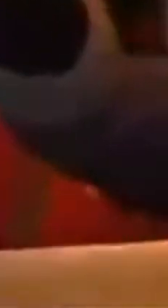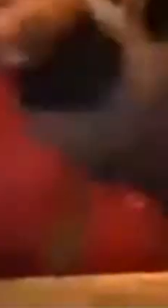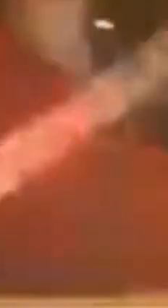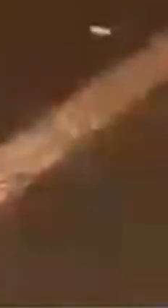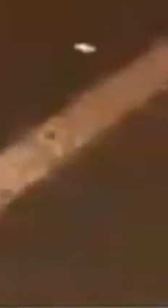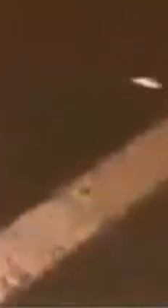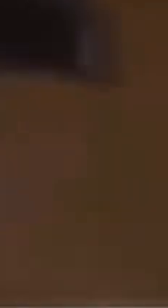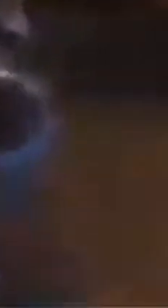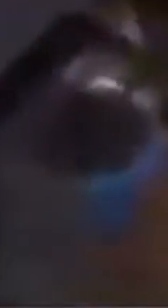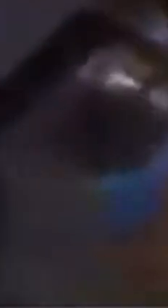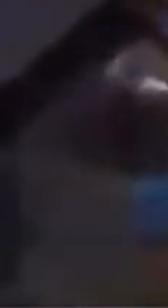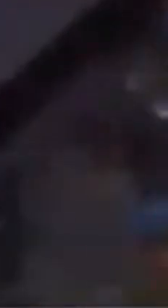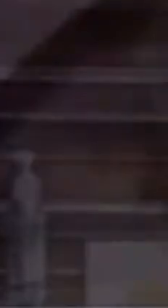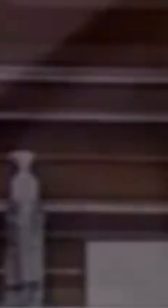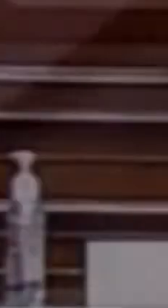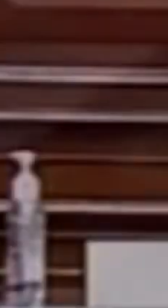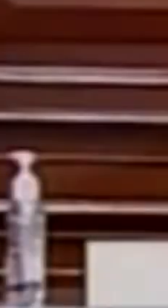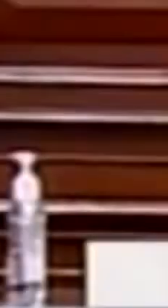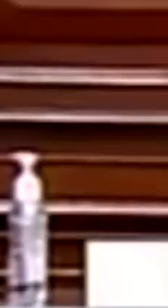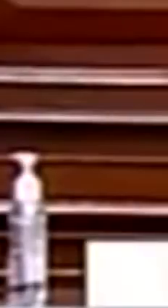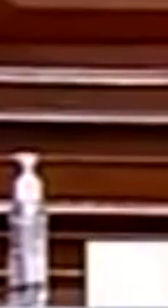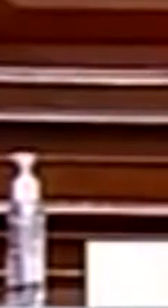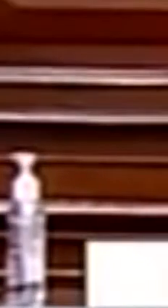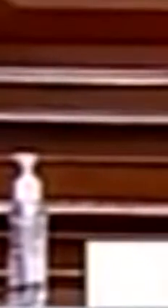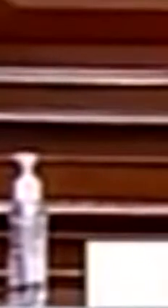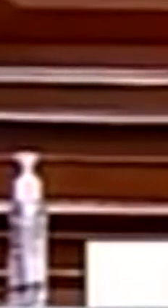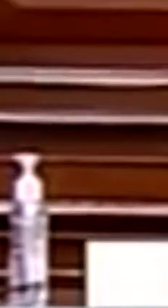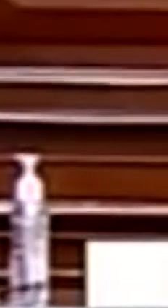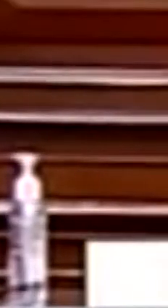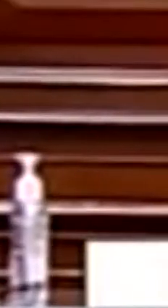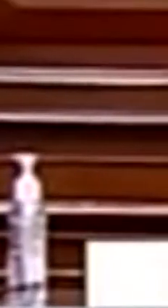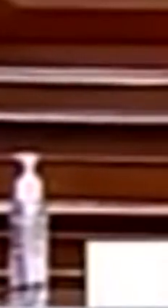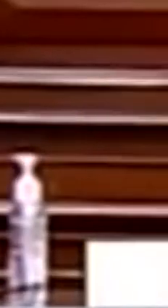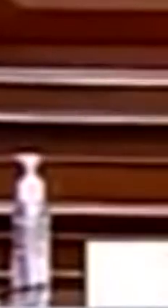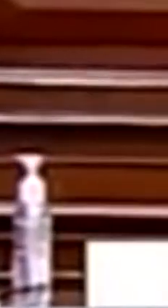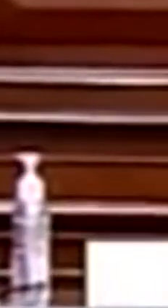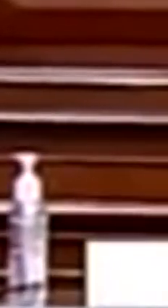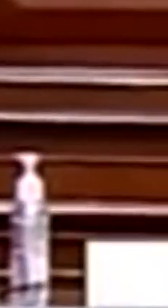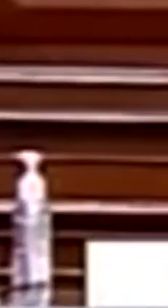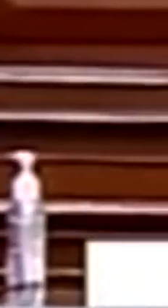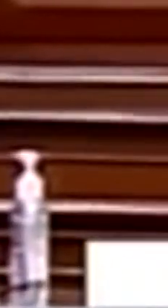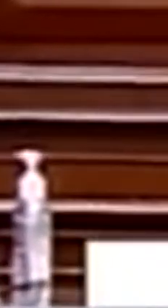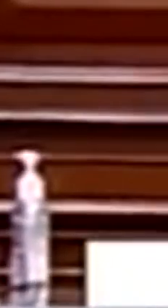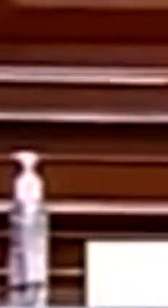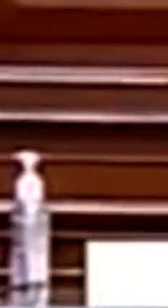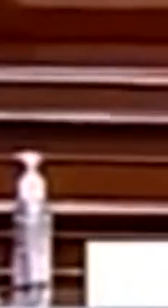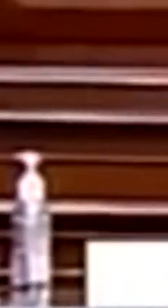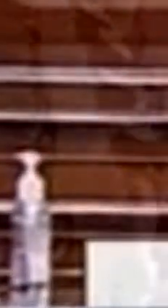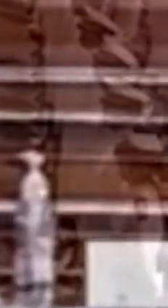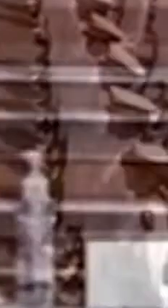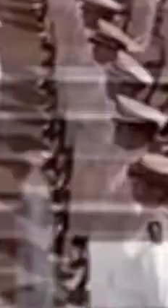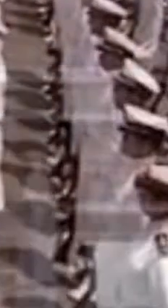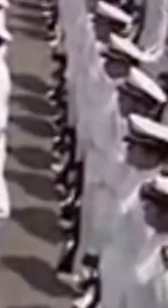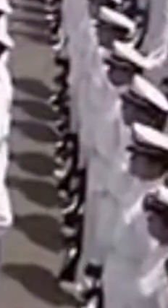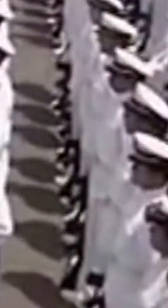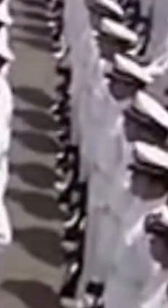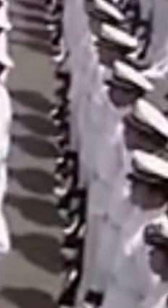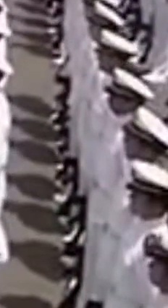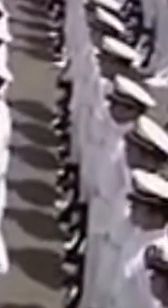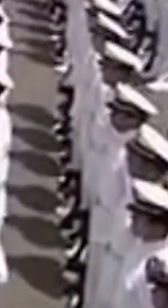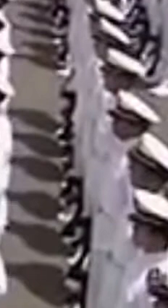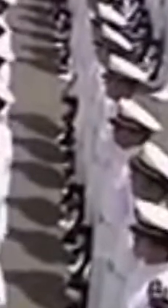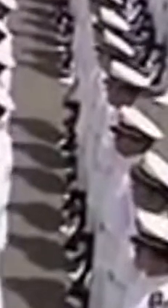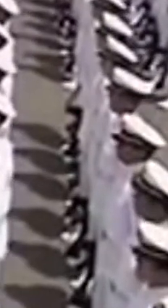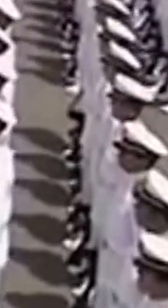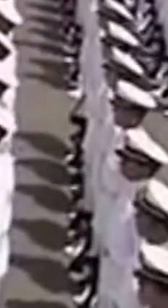Hoy juramentó Manuel Merino, quien asume la presidencia de la República. Pero hagamos un recuento de lo sucedido desde que